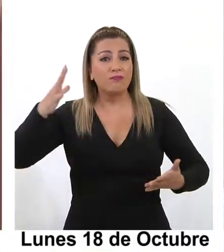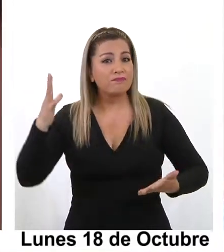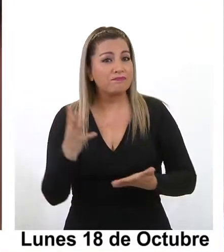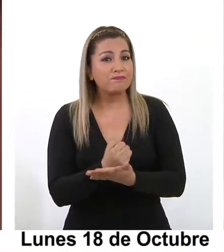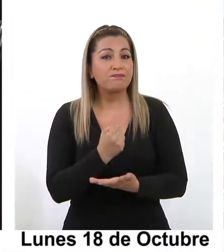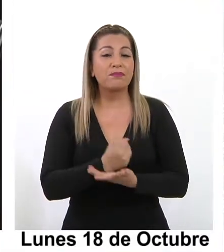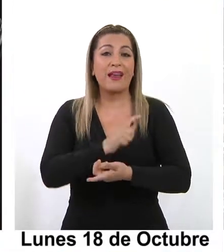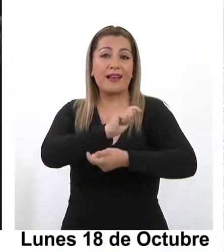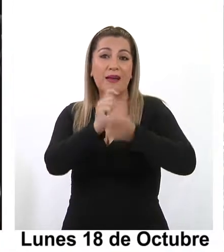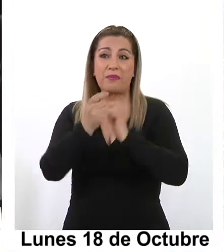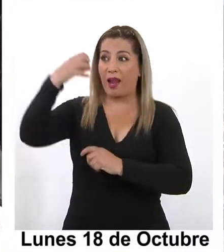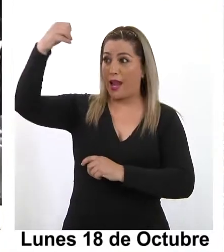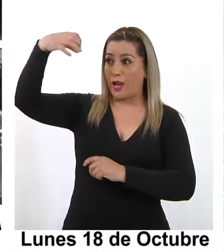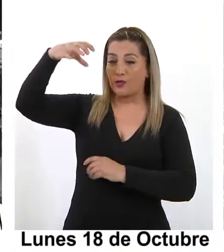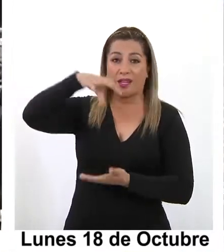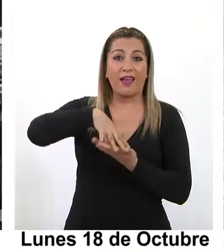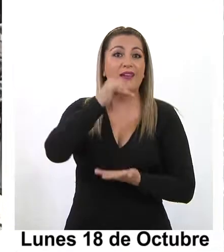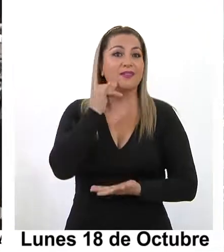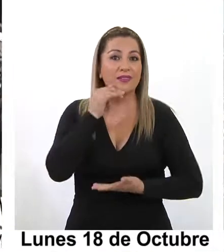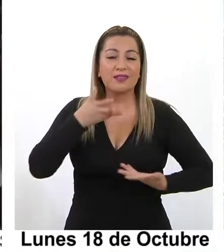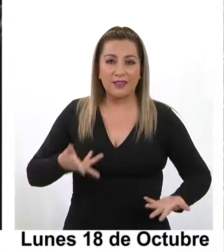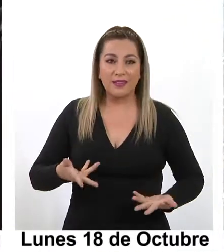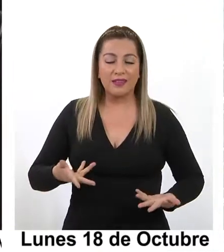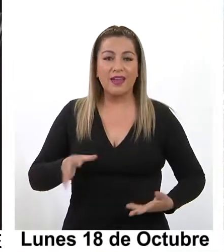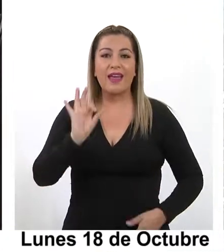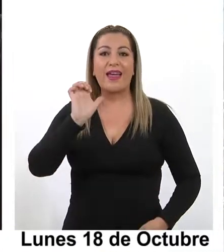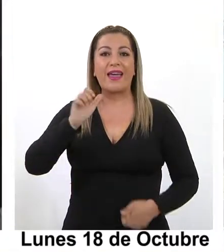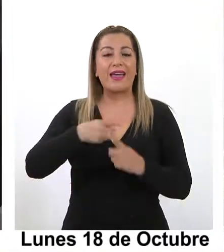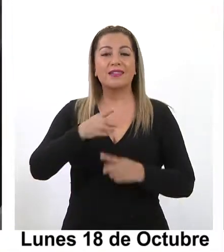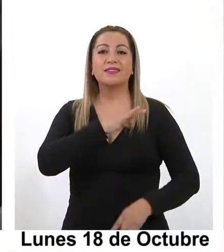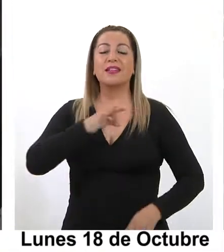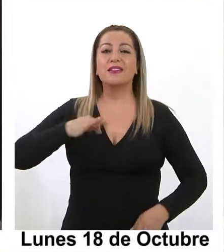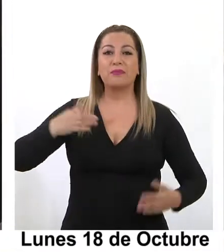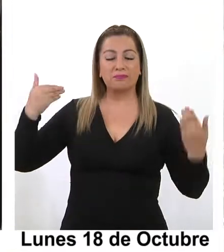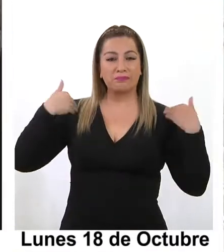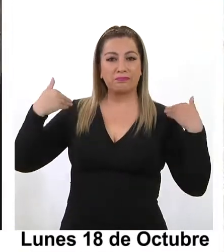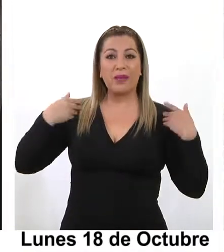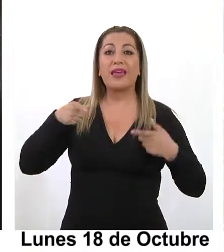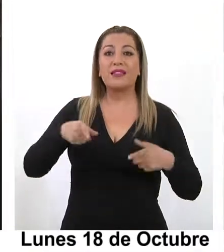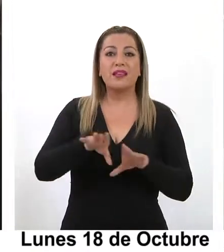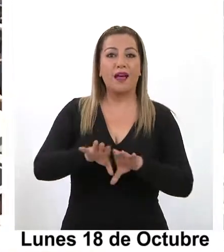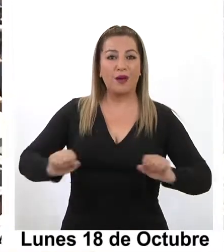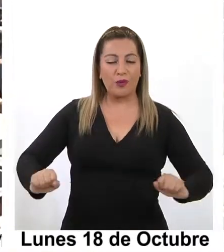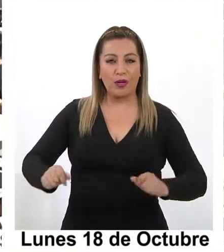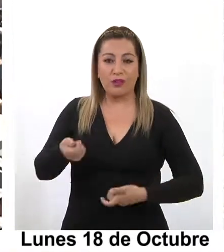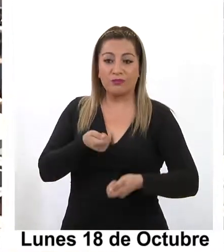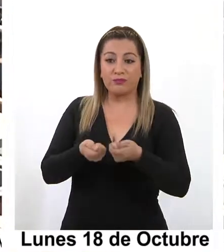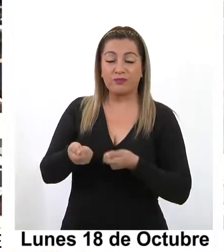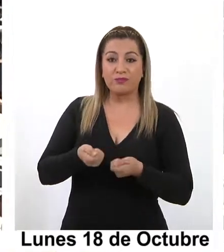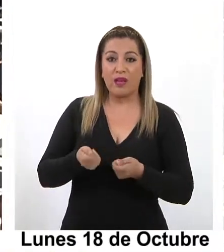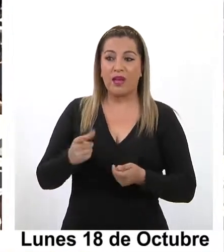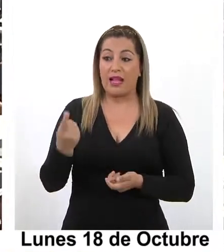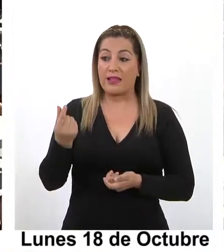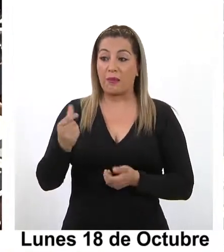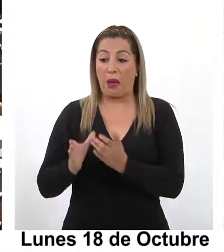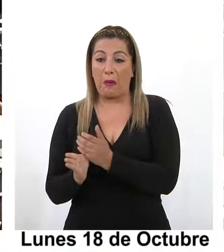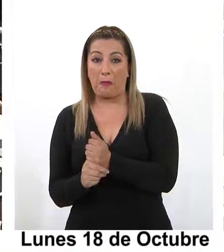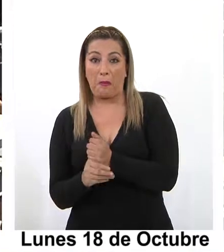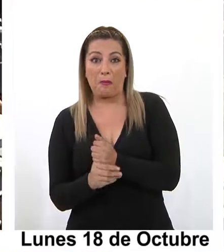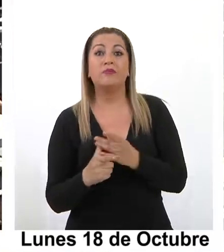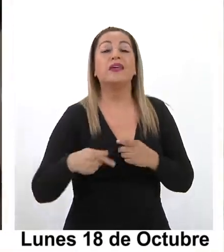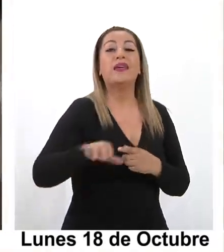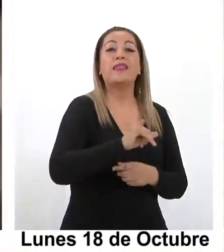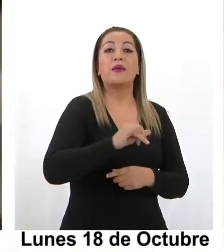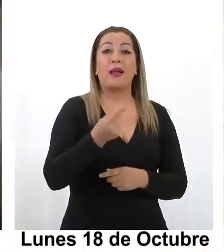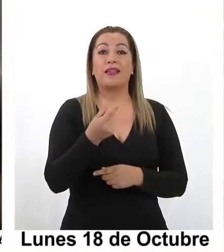el recambio de luminarias. El ex seremi de Deportes era quien negociaba los supuestos sobornos y luego